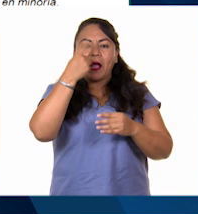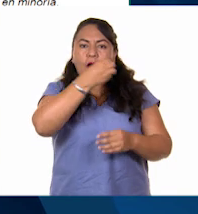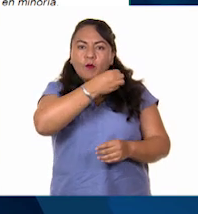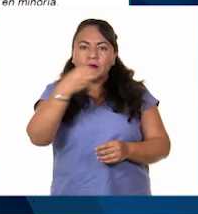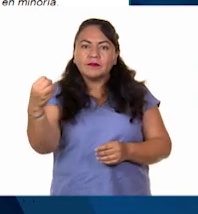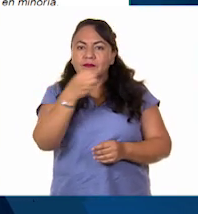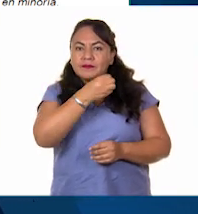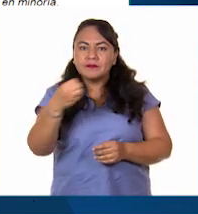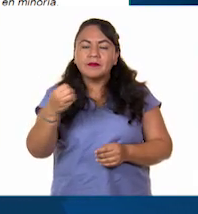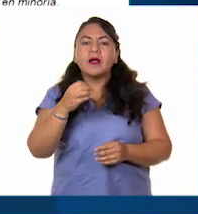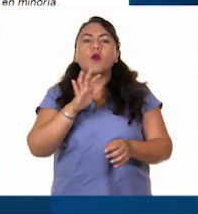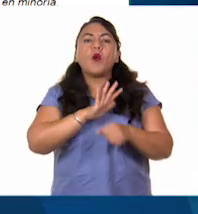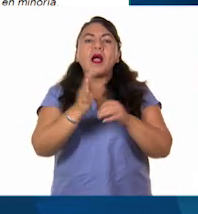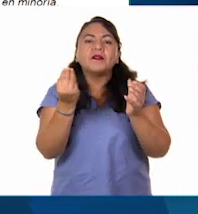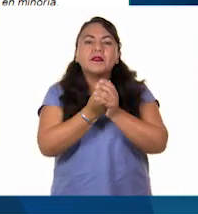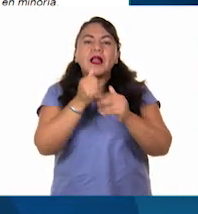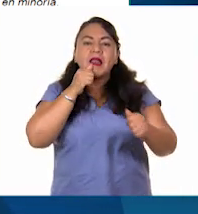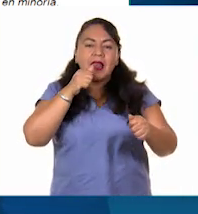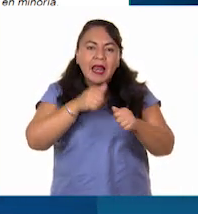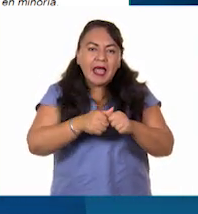organización gráfica y tipografía,